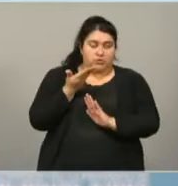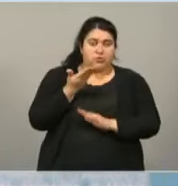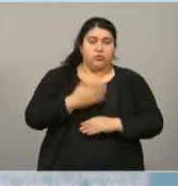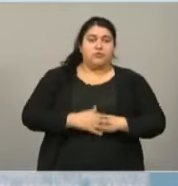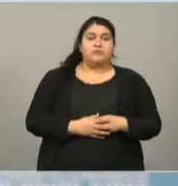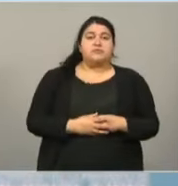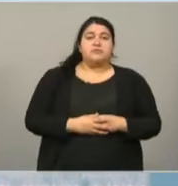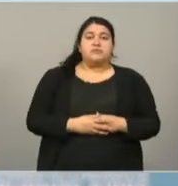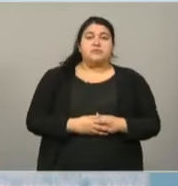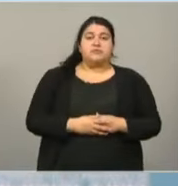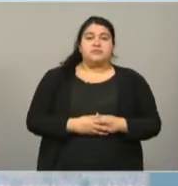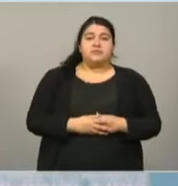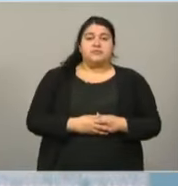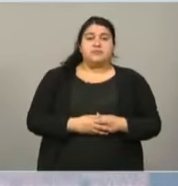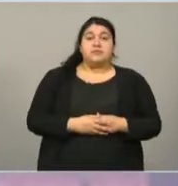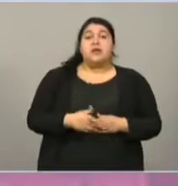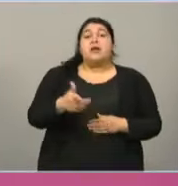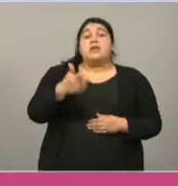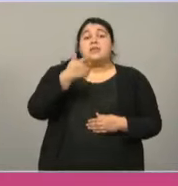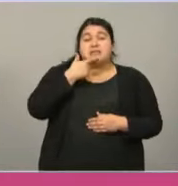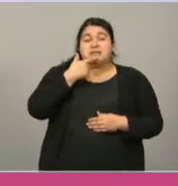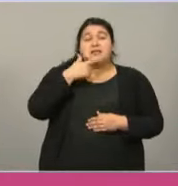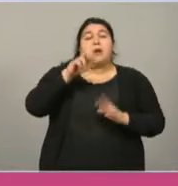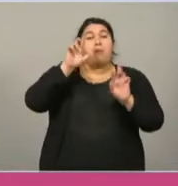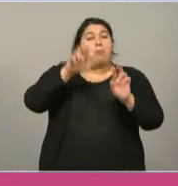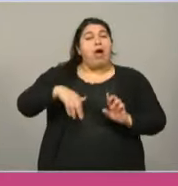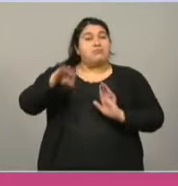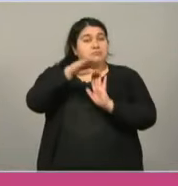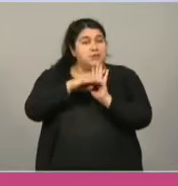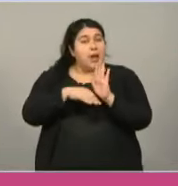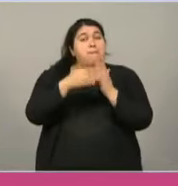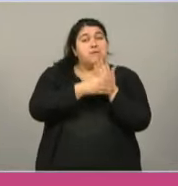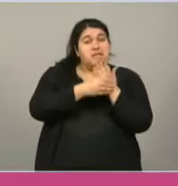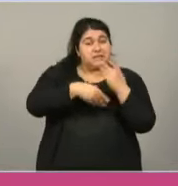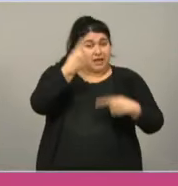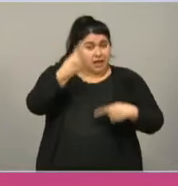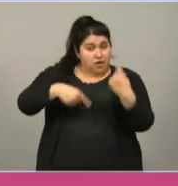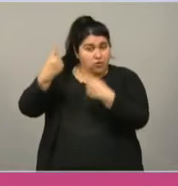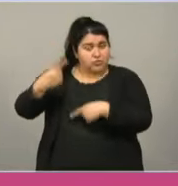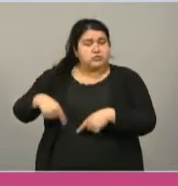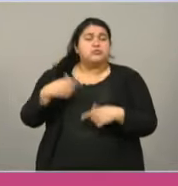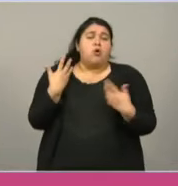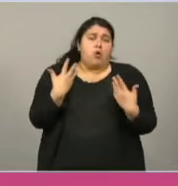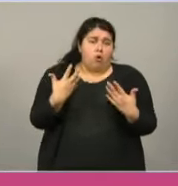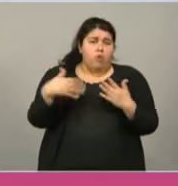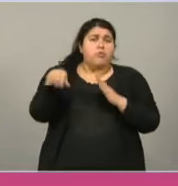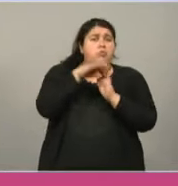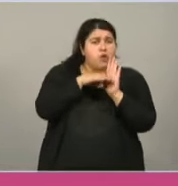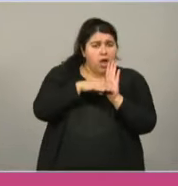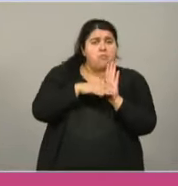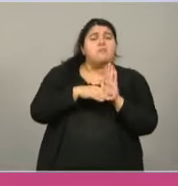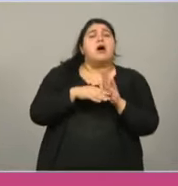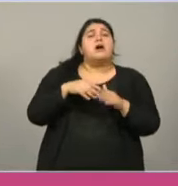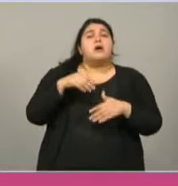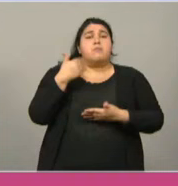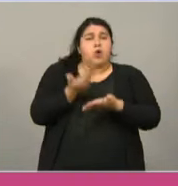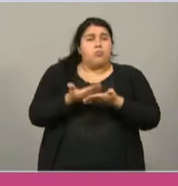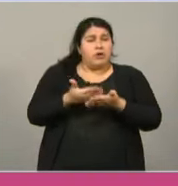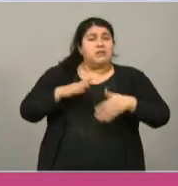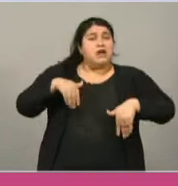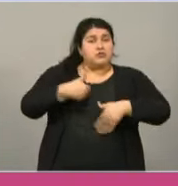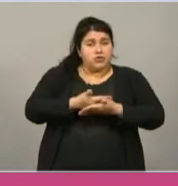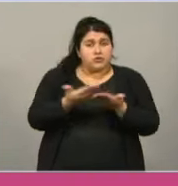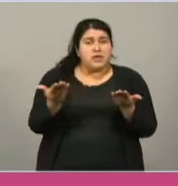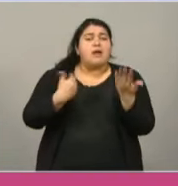aumento en 17 programas que tiene nuestro ministerio por supuesto esos programas tienen que ver con políticas sociales y